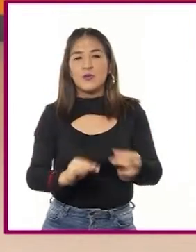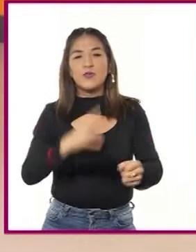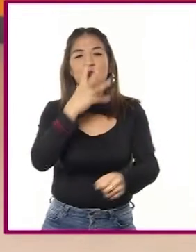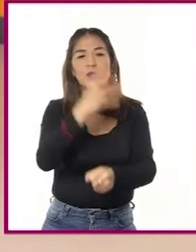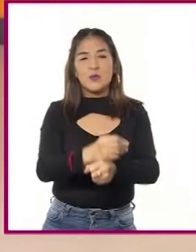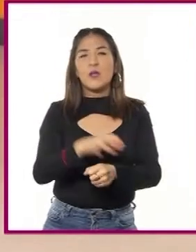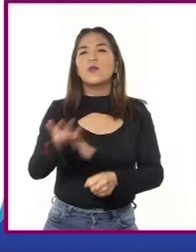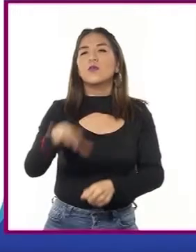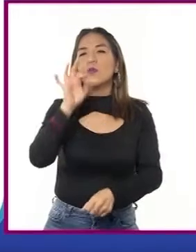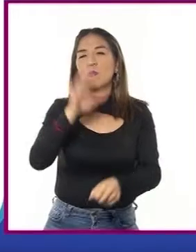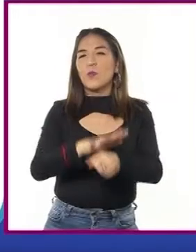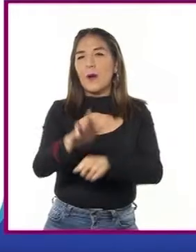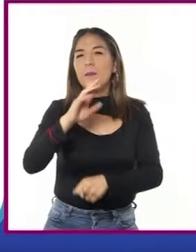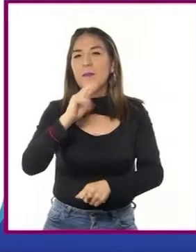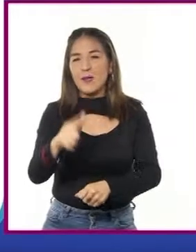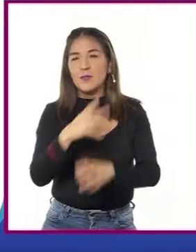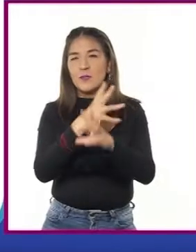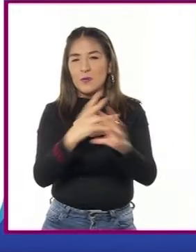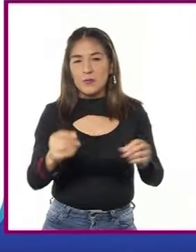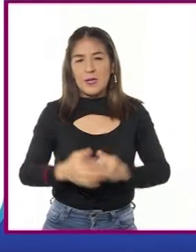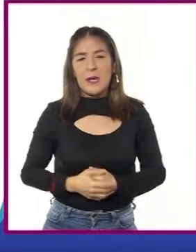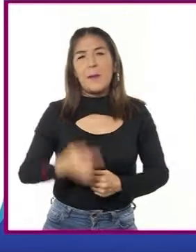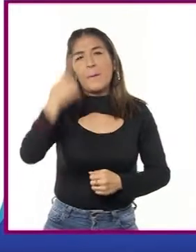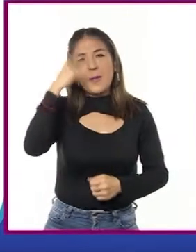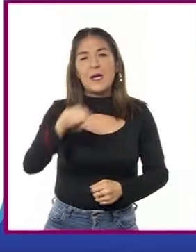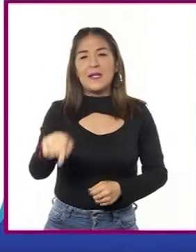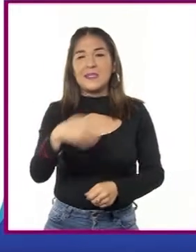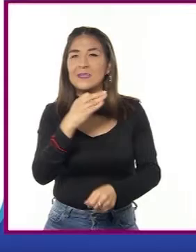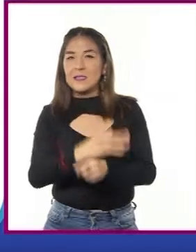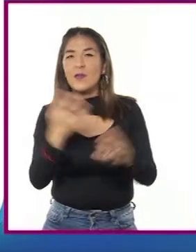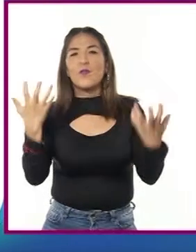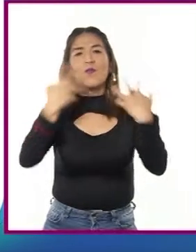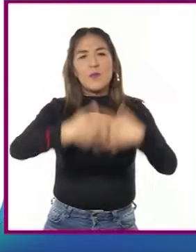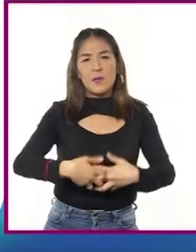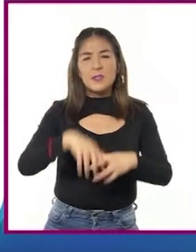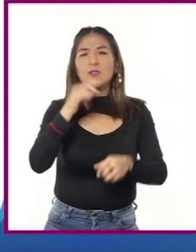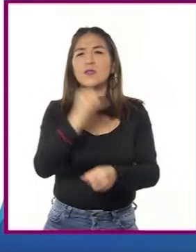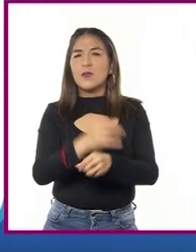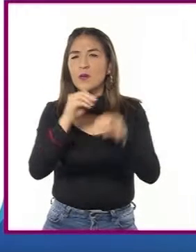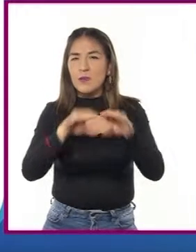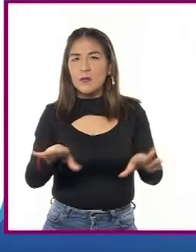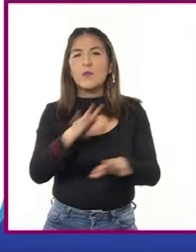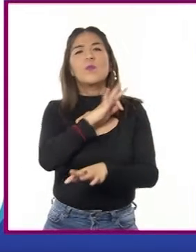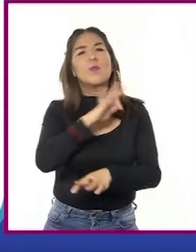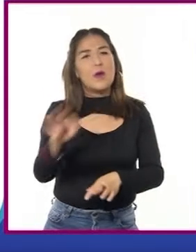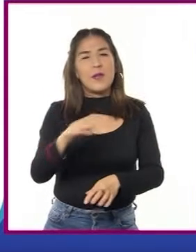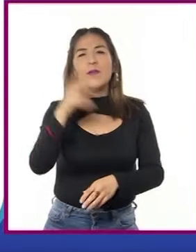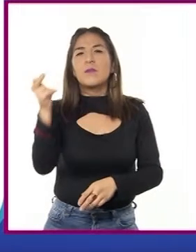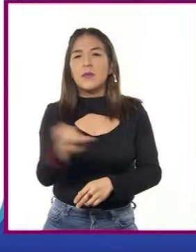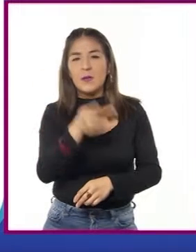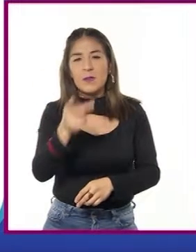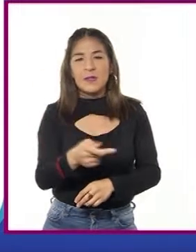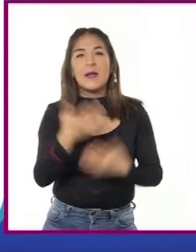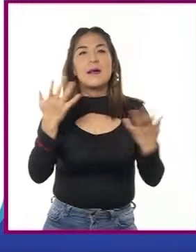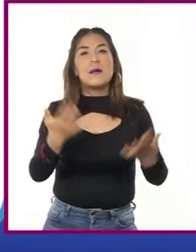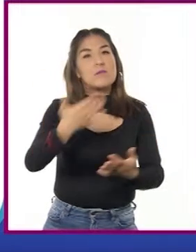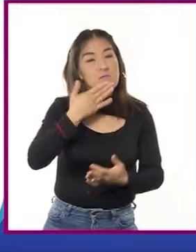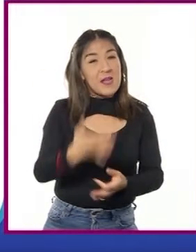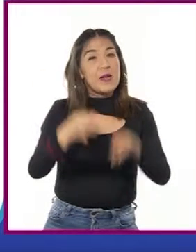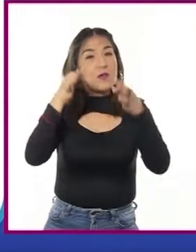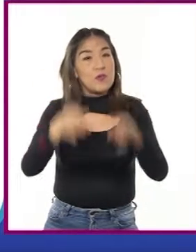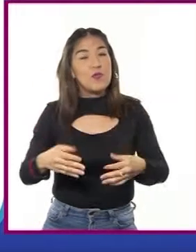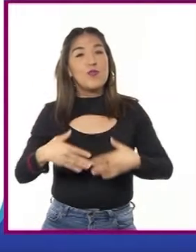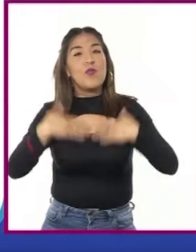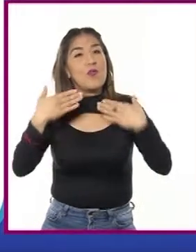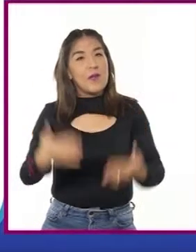y elegir la mejor opción. Para poder emplear estas fuentes de información, debemos cuestionarnos su veracidad, pues